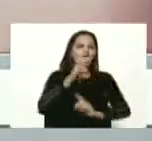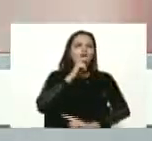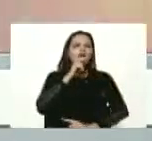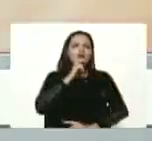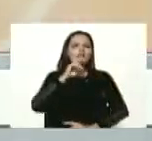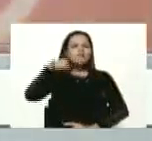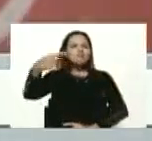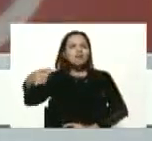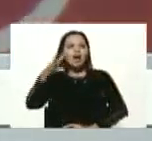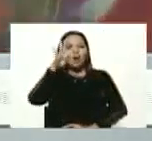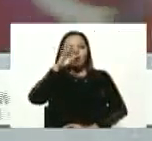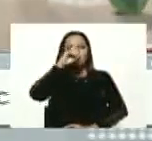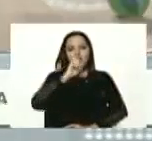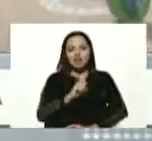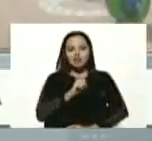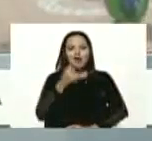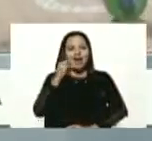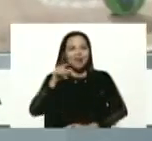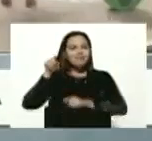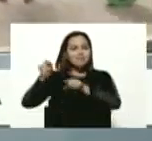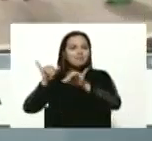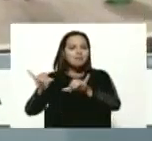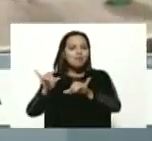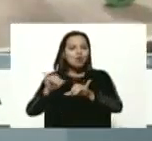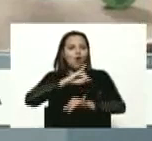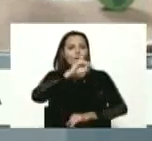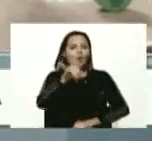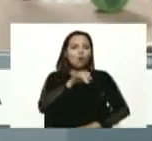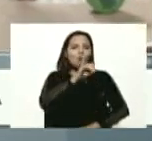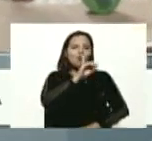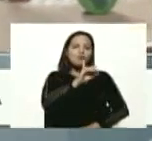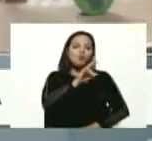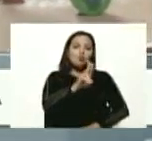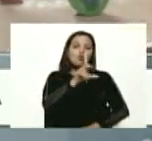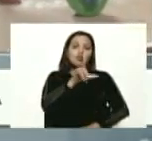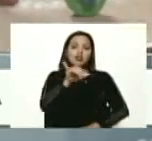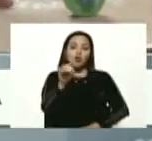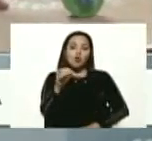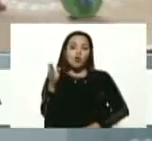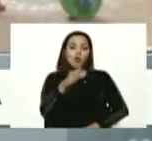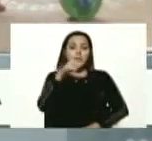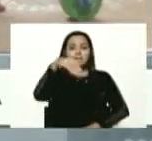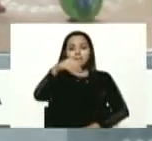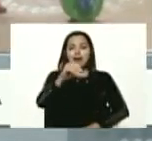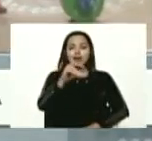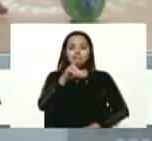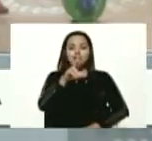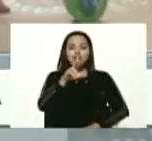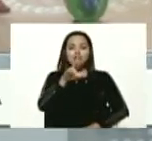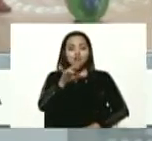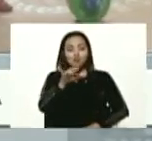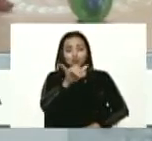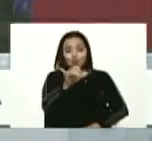de 4 años, estará Julio Mayora y dándole triunfos a Venezuela.